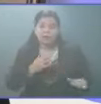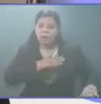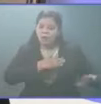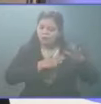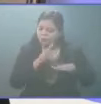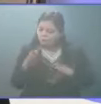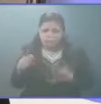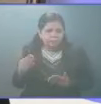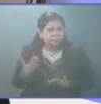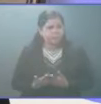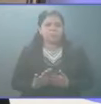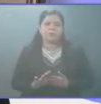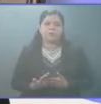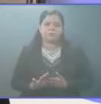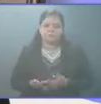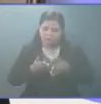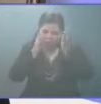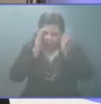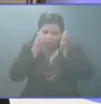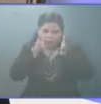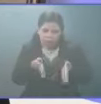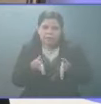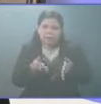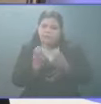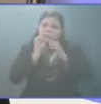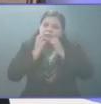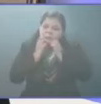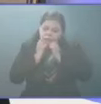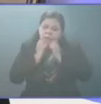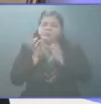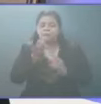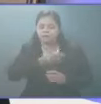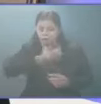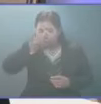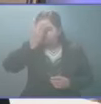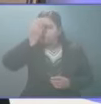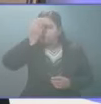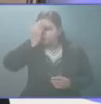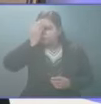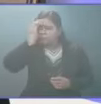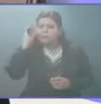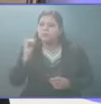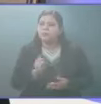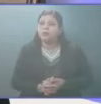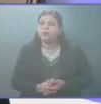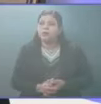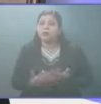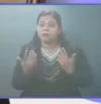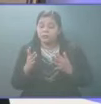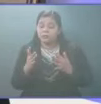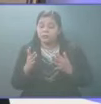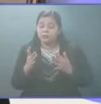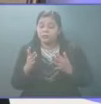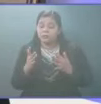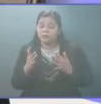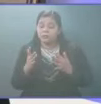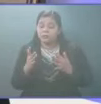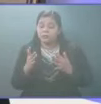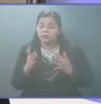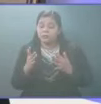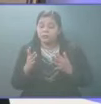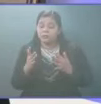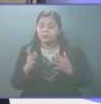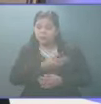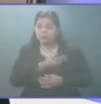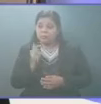todos en función de ellos, ¿verdad? Porque reconocemos nosotros que son una parte importante, es nuestro